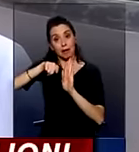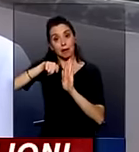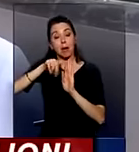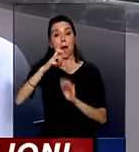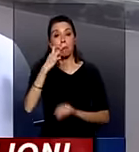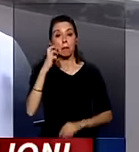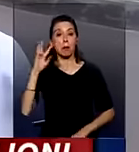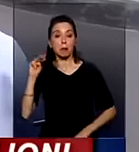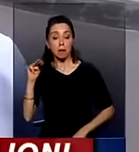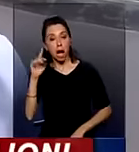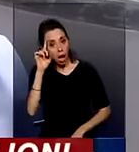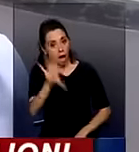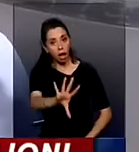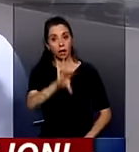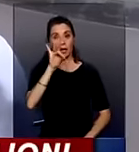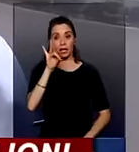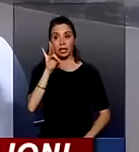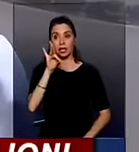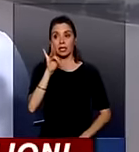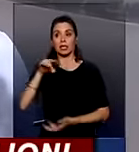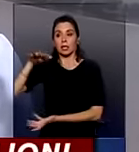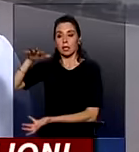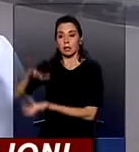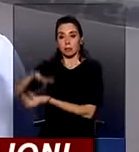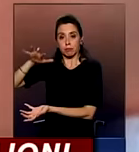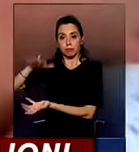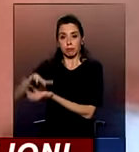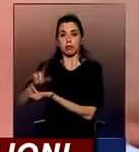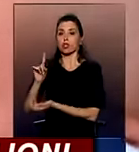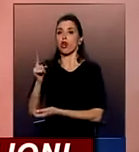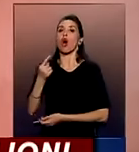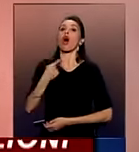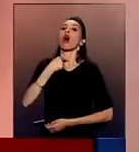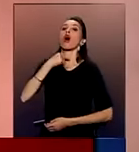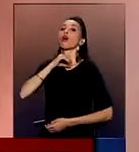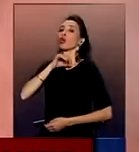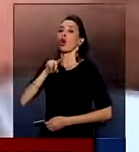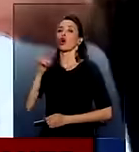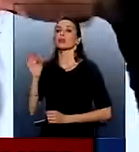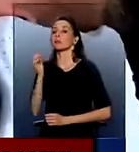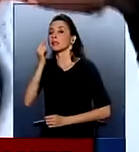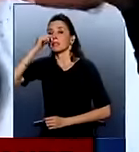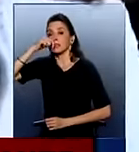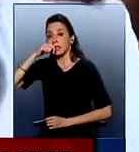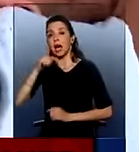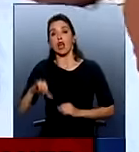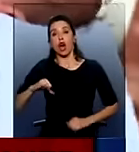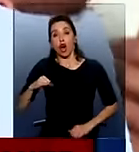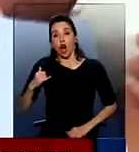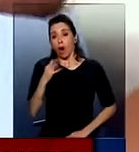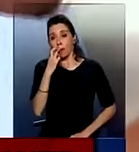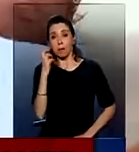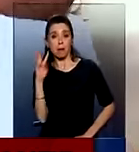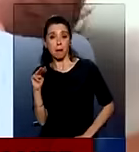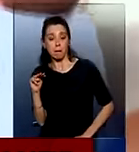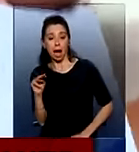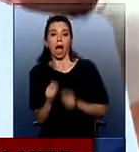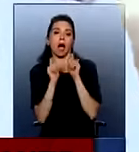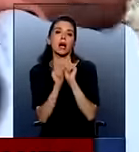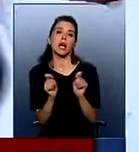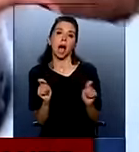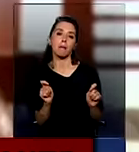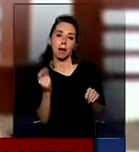algunos padres optan por la asistencia ventilatoria no invasiva. Y es una de las causas por las que sus jóvenes padres están haciendo una